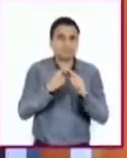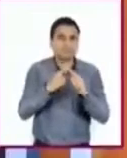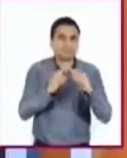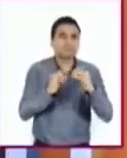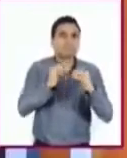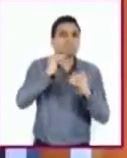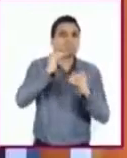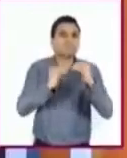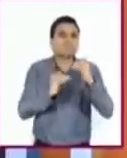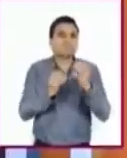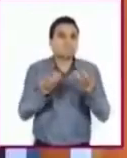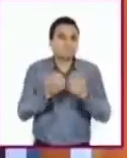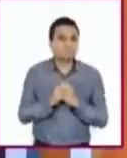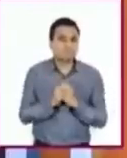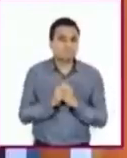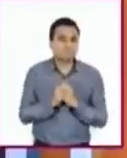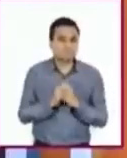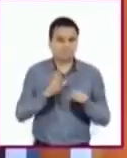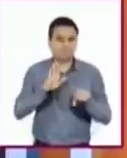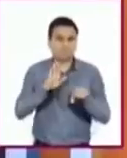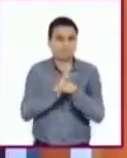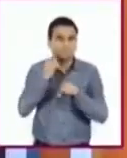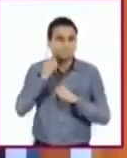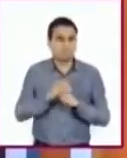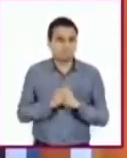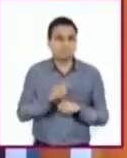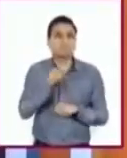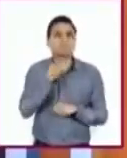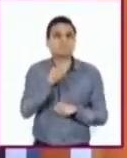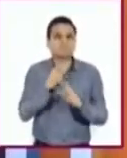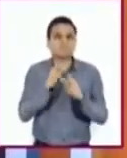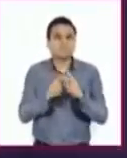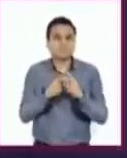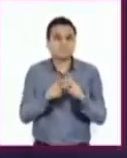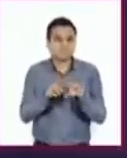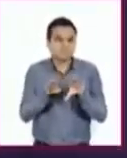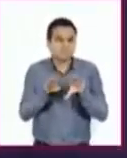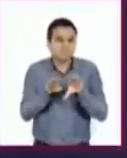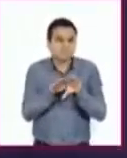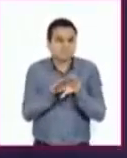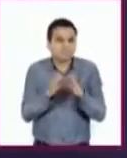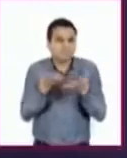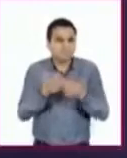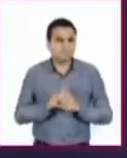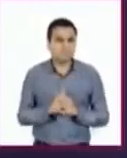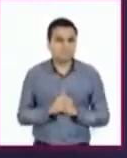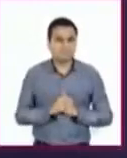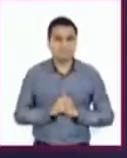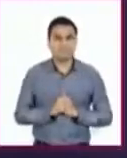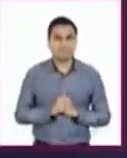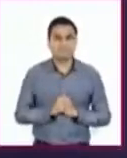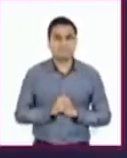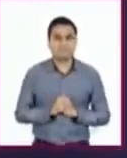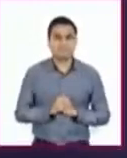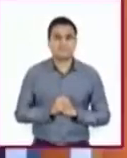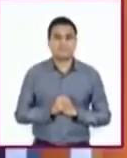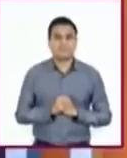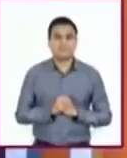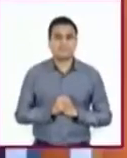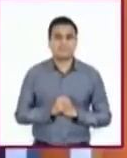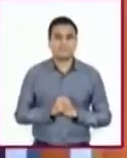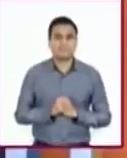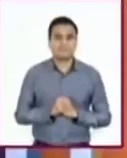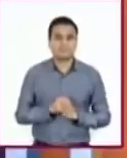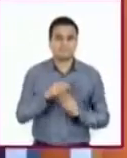Jaguares? ¿Por qué? ¿Qué operaciones permiten obtener ambas diferencias? ¿Cuál diferencia